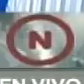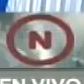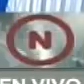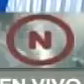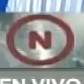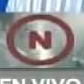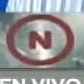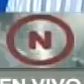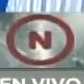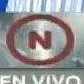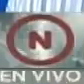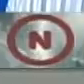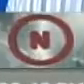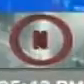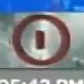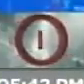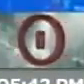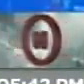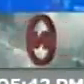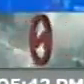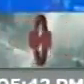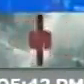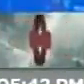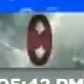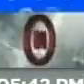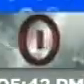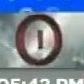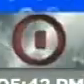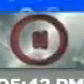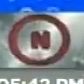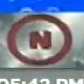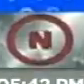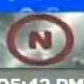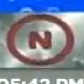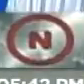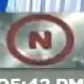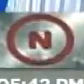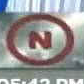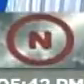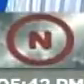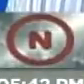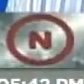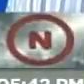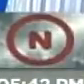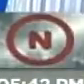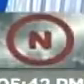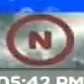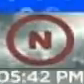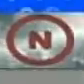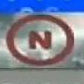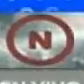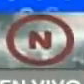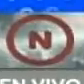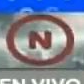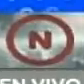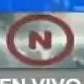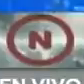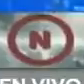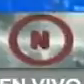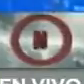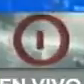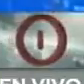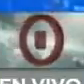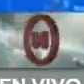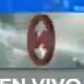Mervin, compañero vicepresidente del área social, profesor Aristóbulo Isturiz y Mervin Maldonado.